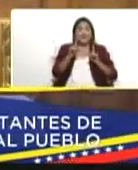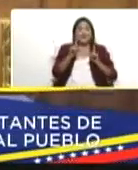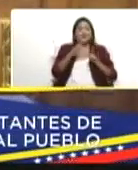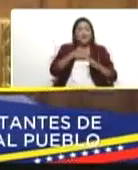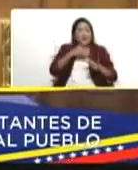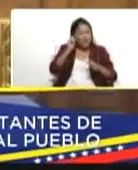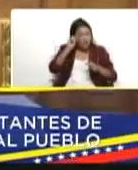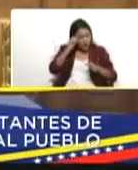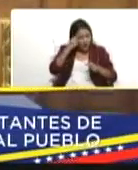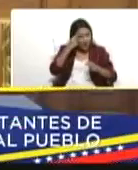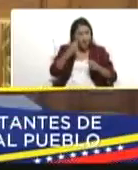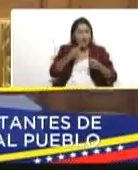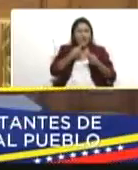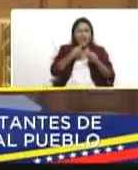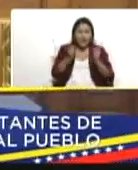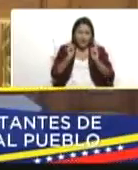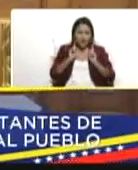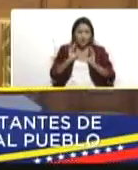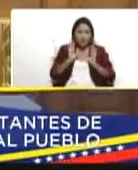uno